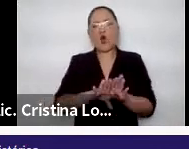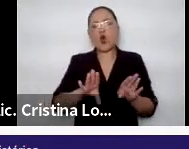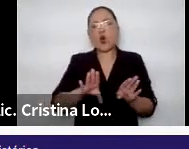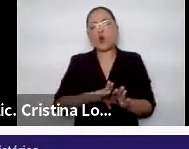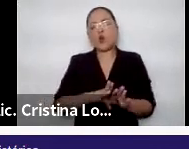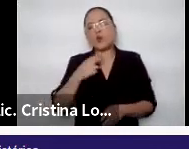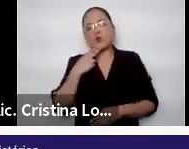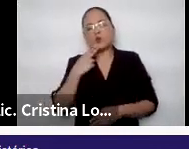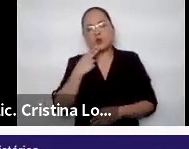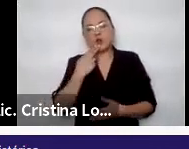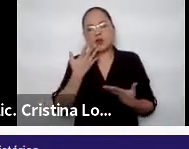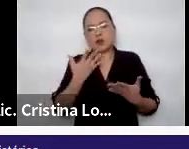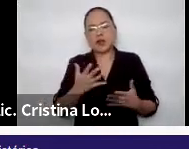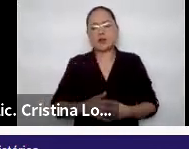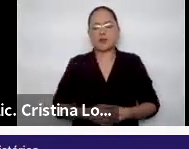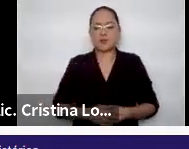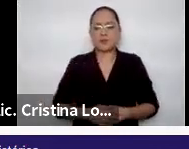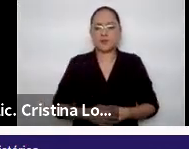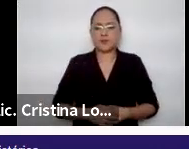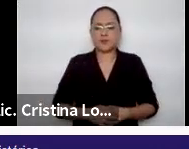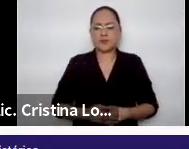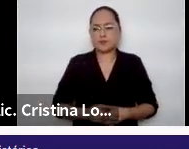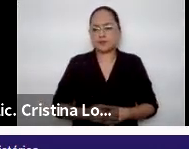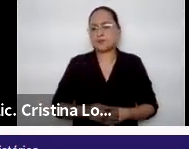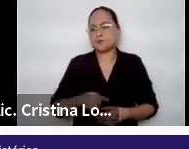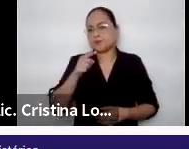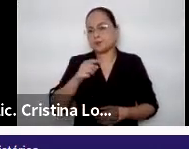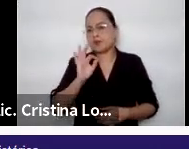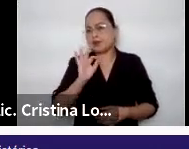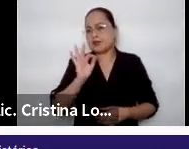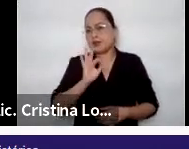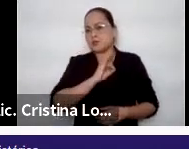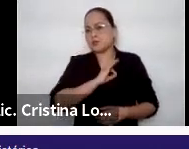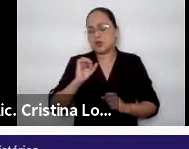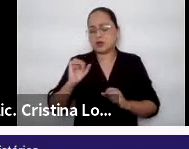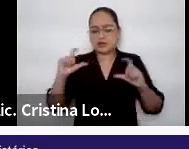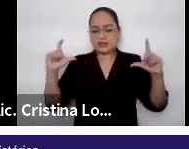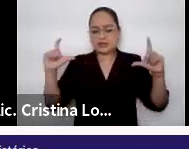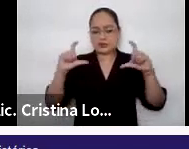regresar a los círculos de la obligatoriedad para darles un repaso sobre el tema.